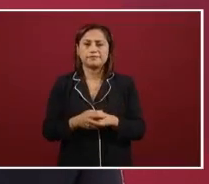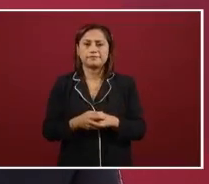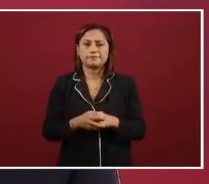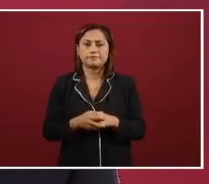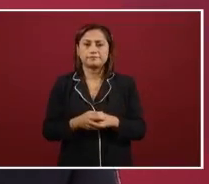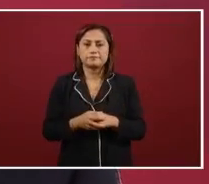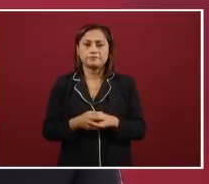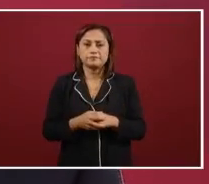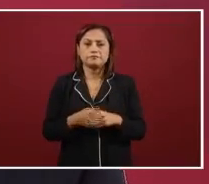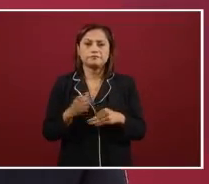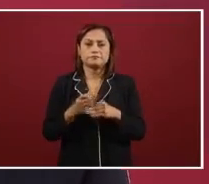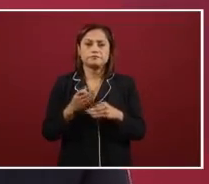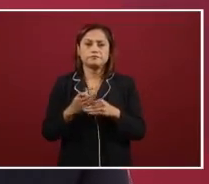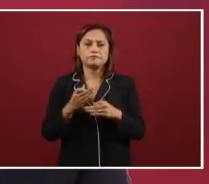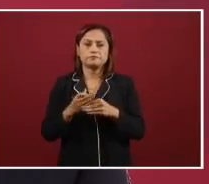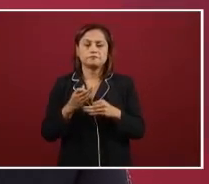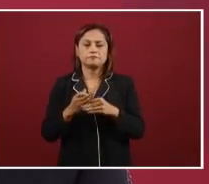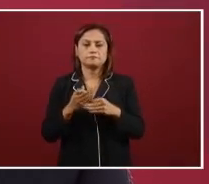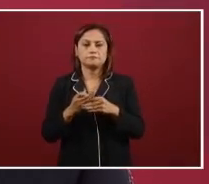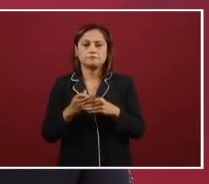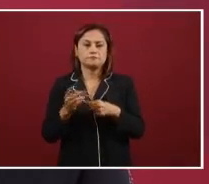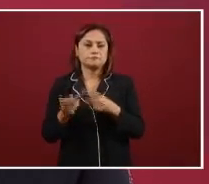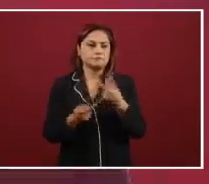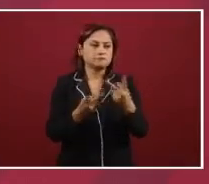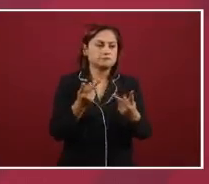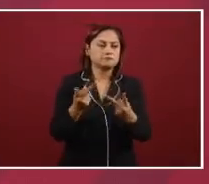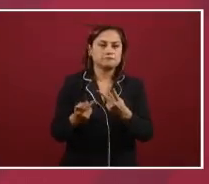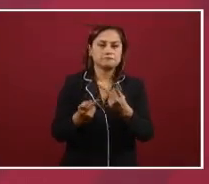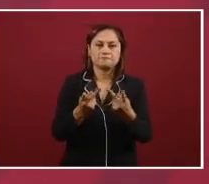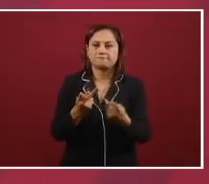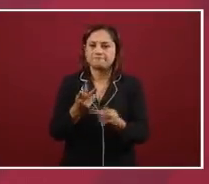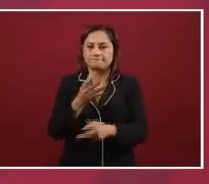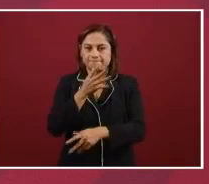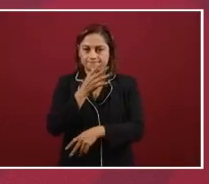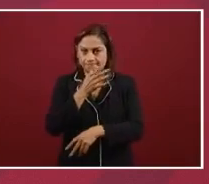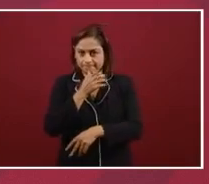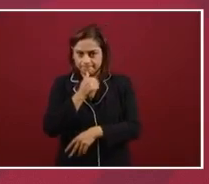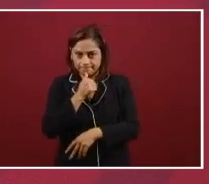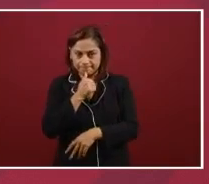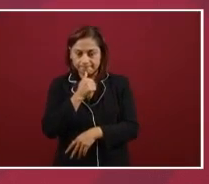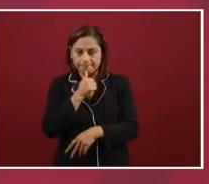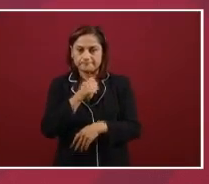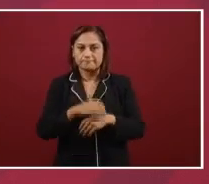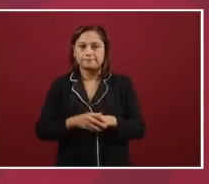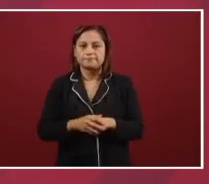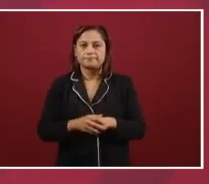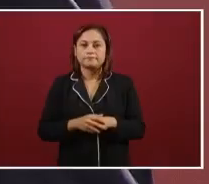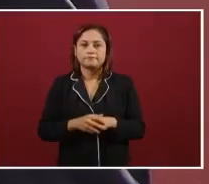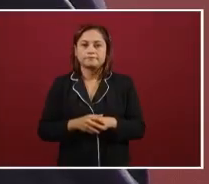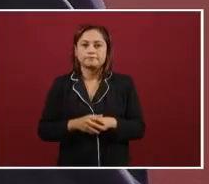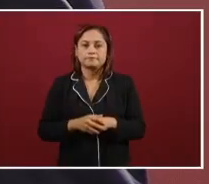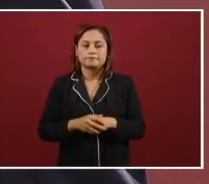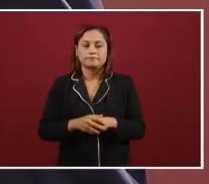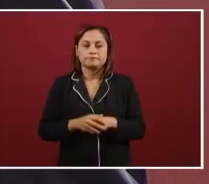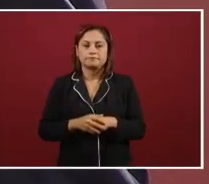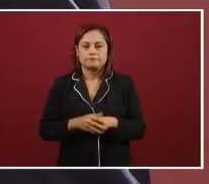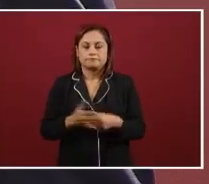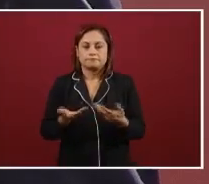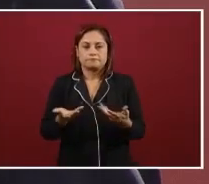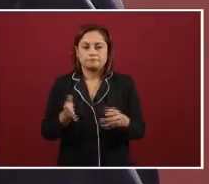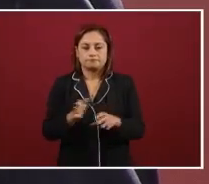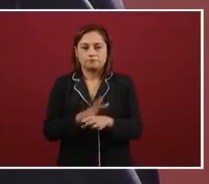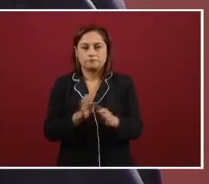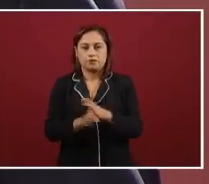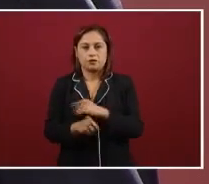el poder hacer las consultas, o sea, hicieron la reforma